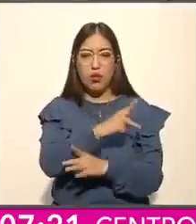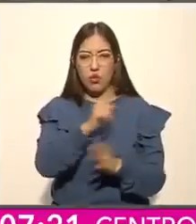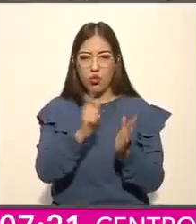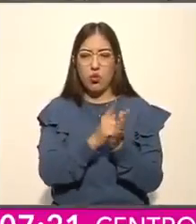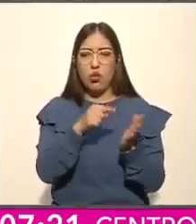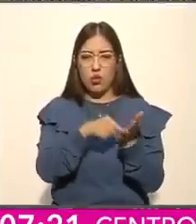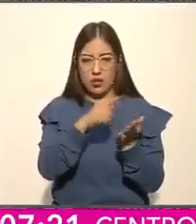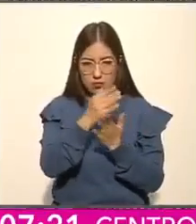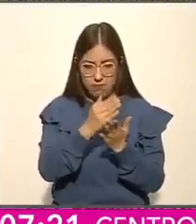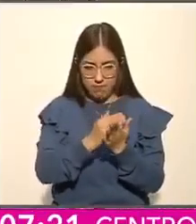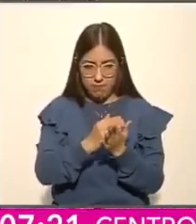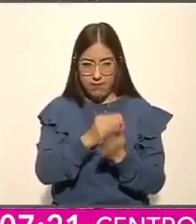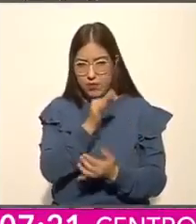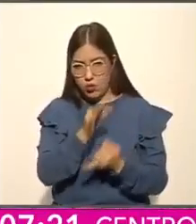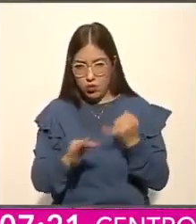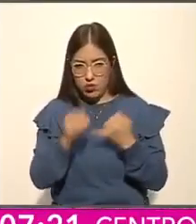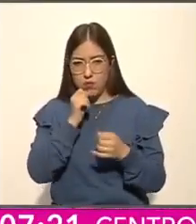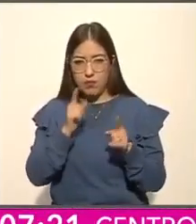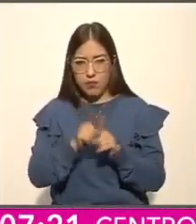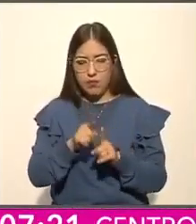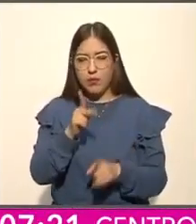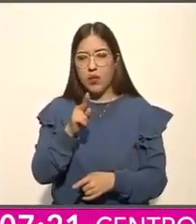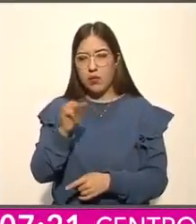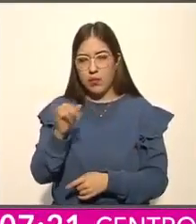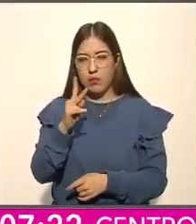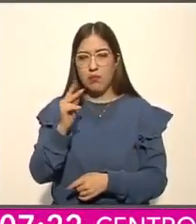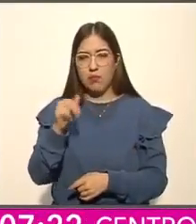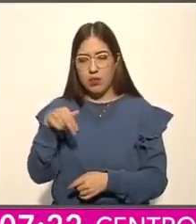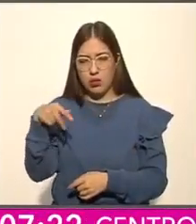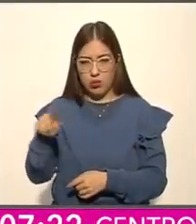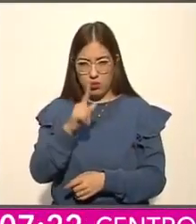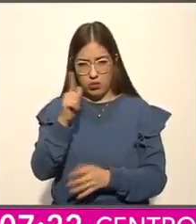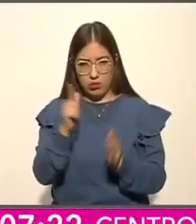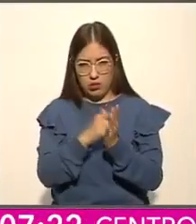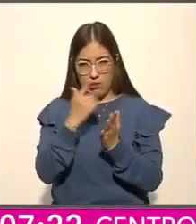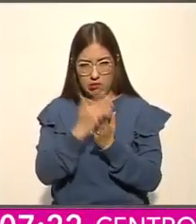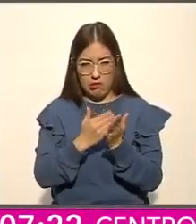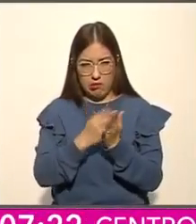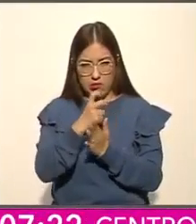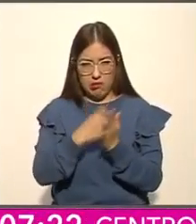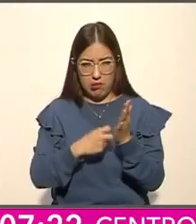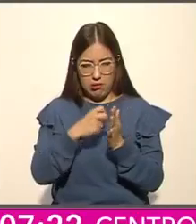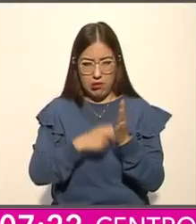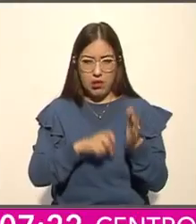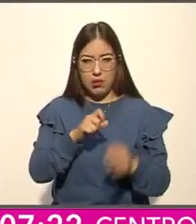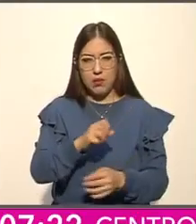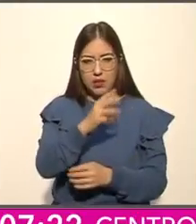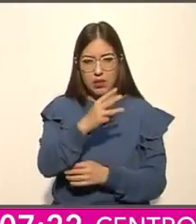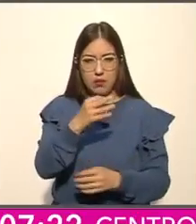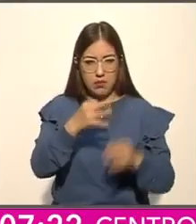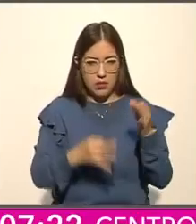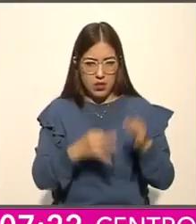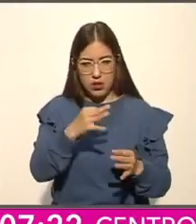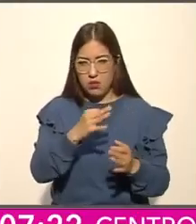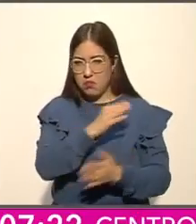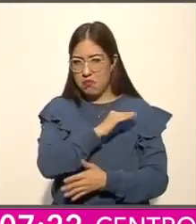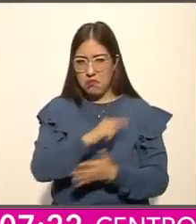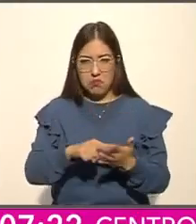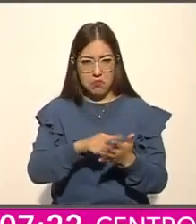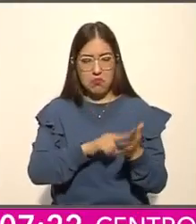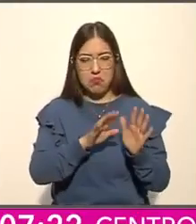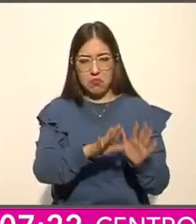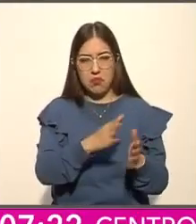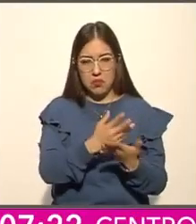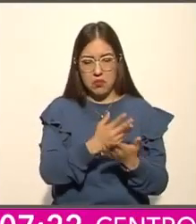emanan. Finalmente, PRI y PAN aprobaron la reforma. 26 ministros se fueron a receso en diciembre de